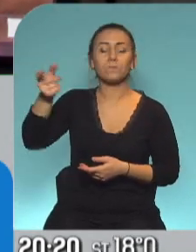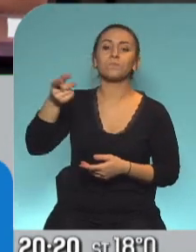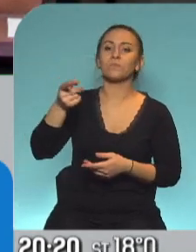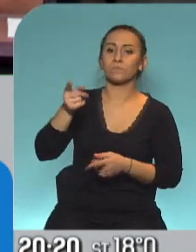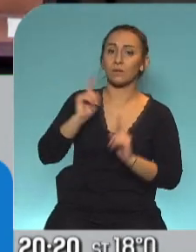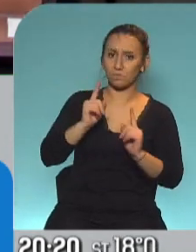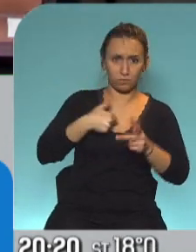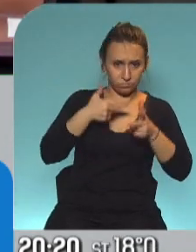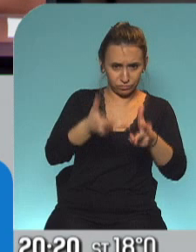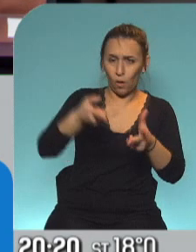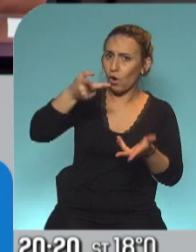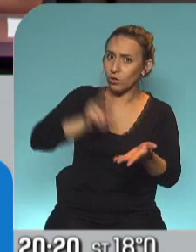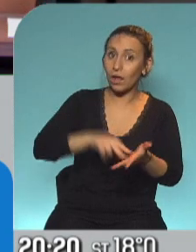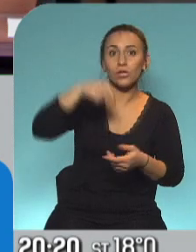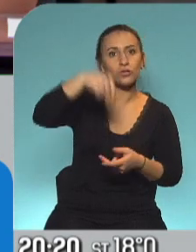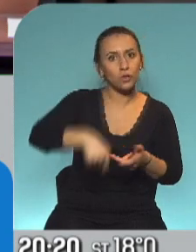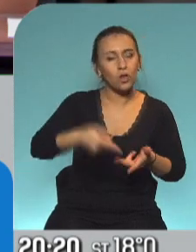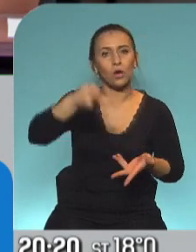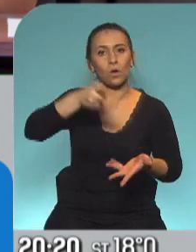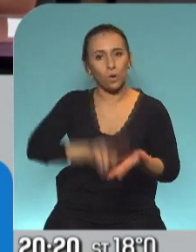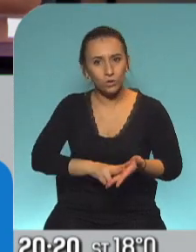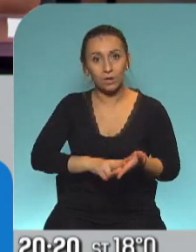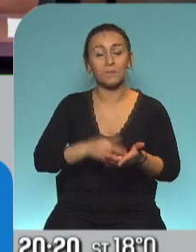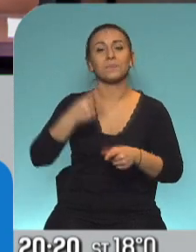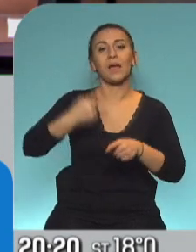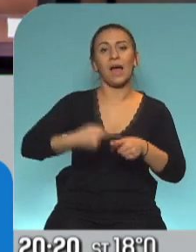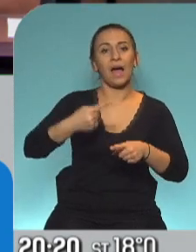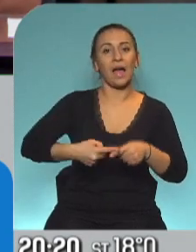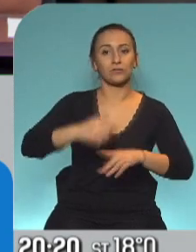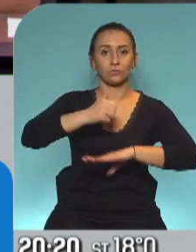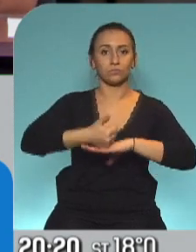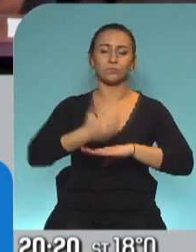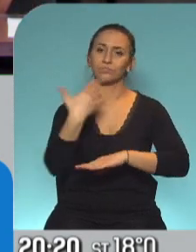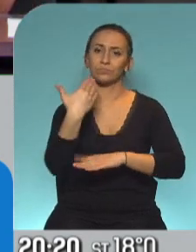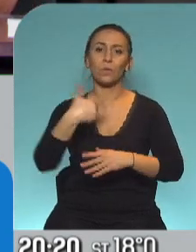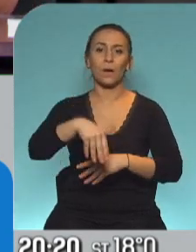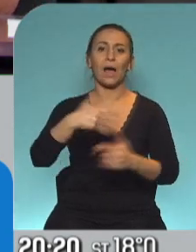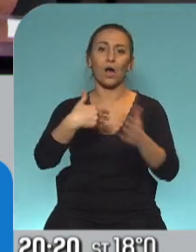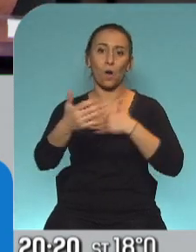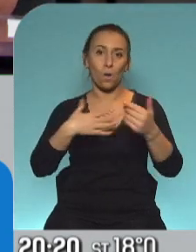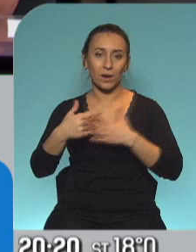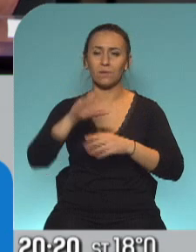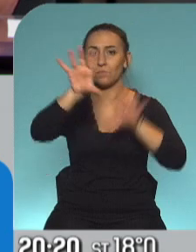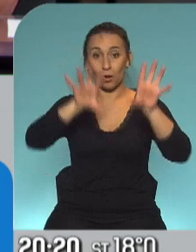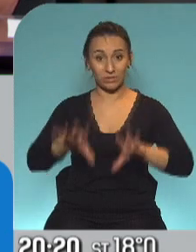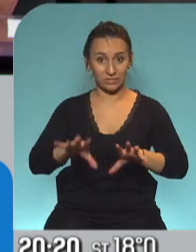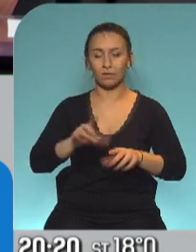dicho y hoy lo vuelve a hacer en un acto en el que anuncia obras para distintas provincias, le contesta al expresidente Mauricio